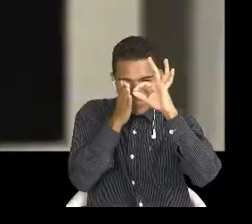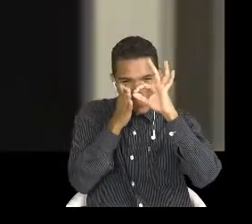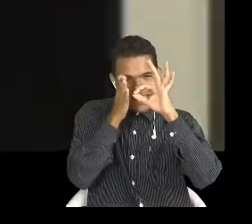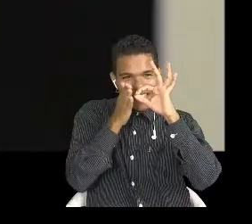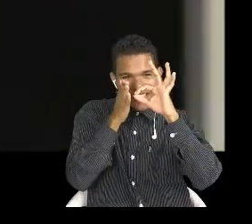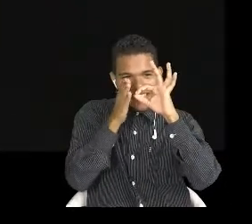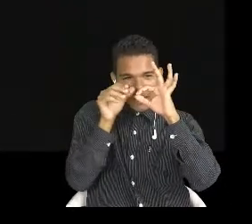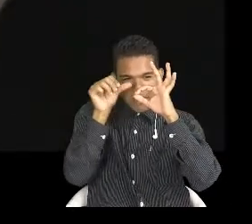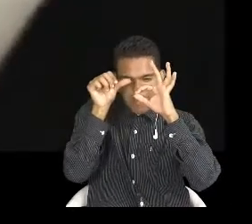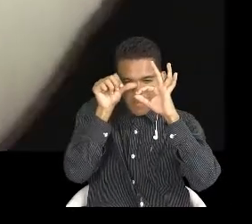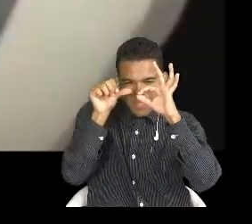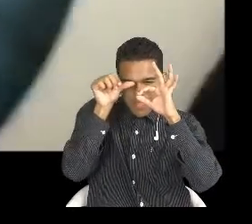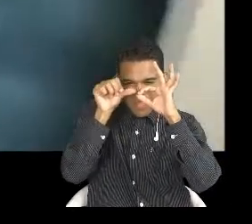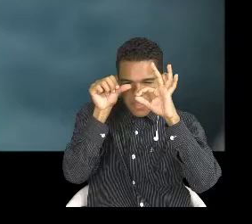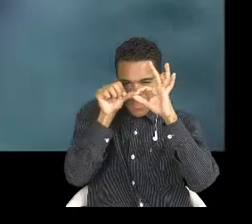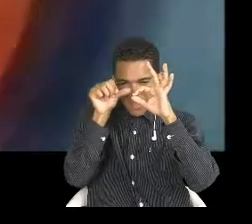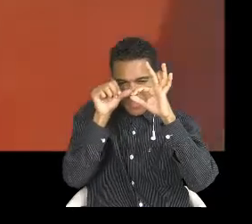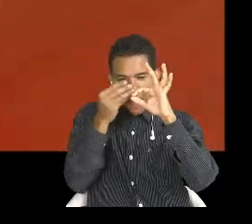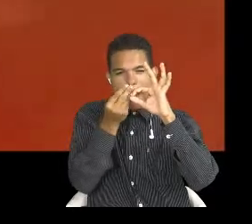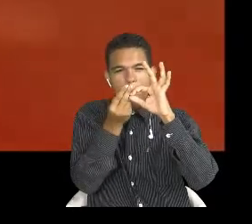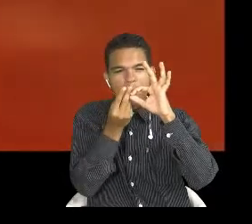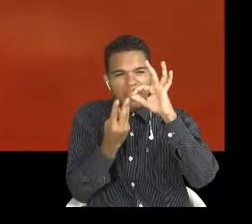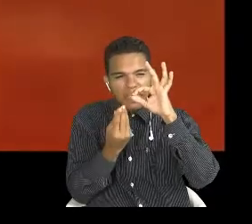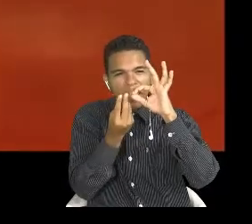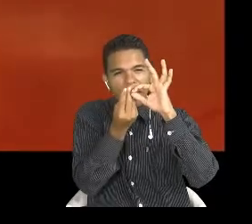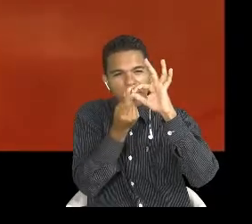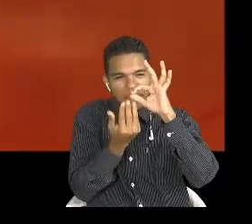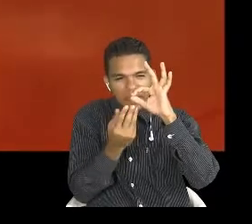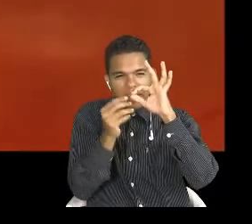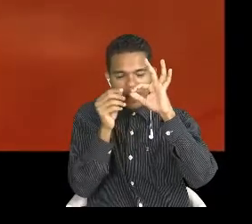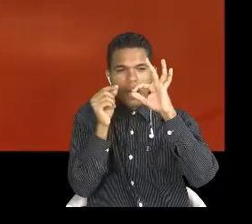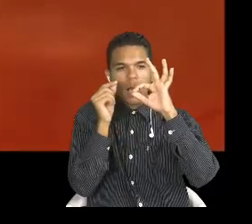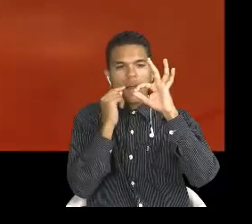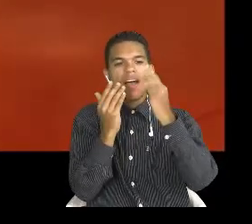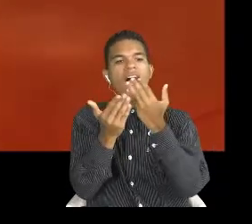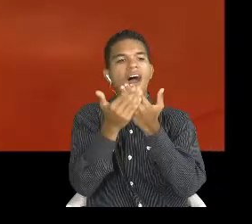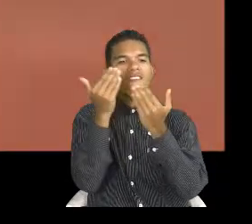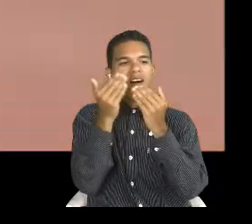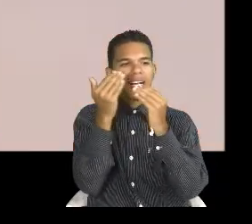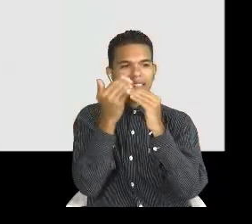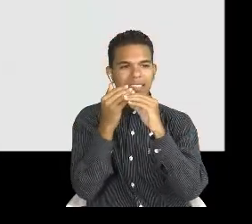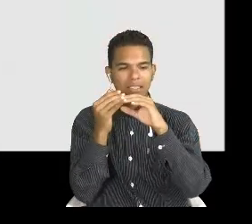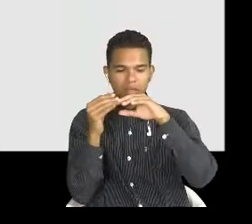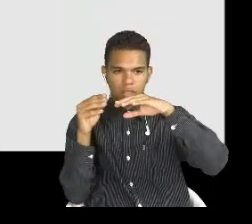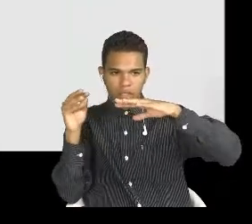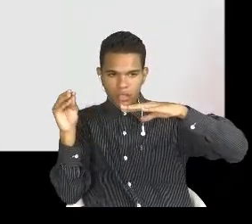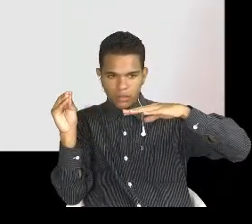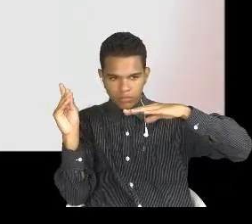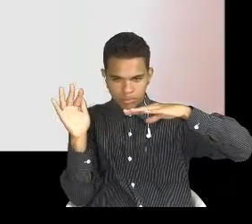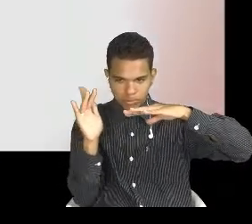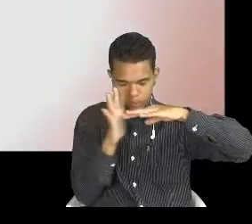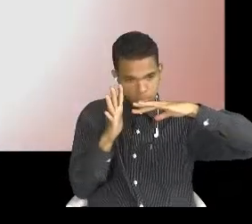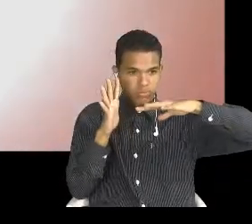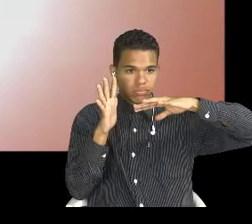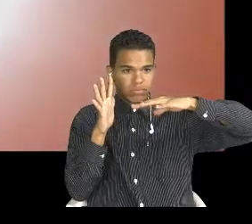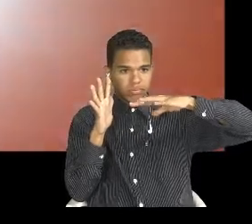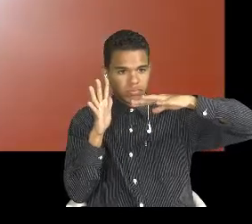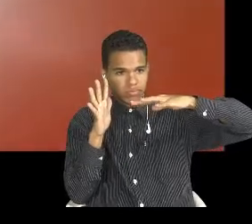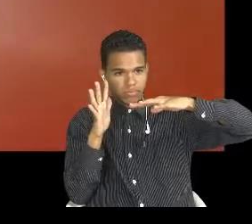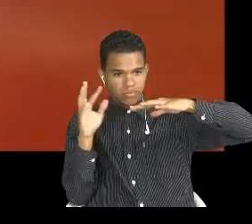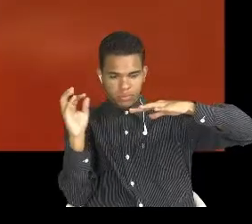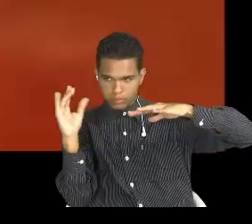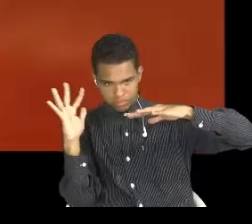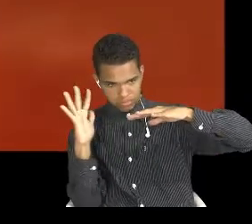pues obviamente va a tener una fácil o una salida mucho más fácil dentro del ojito y no va a incrementar la presión